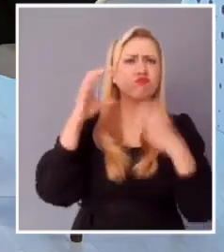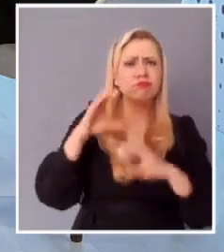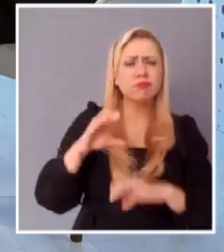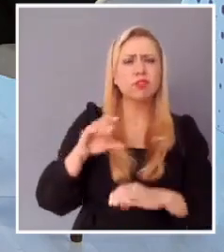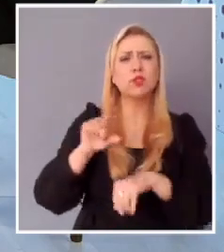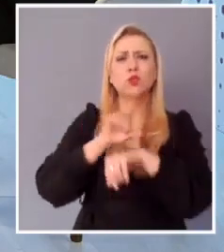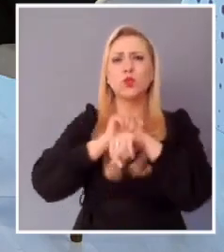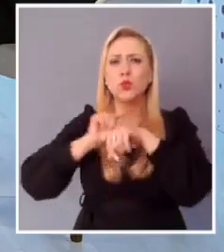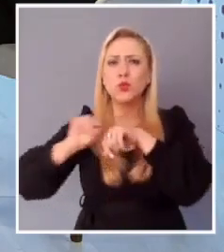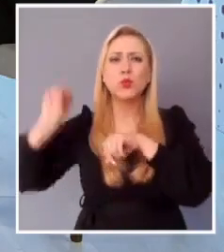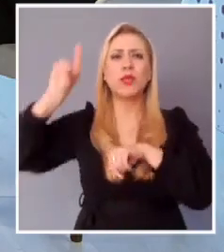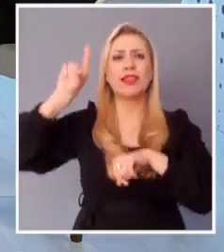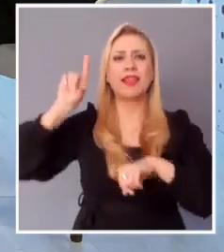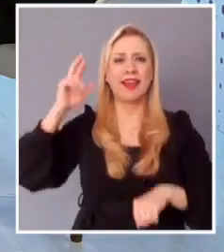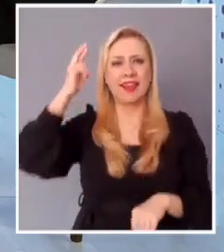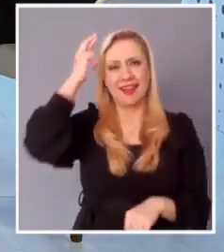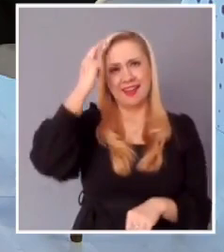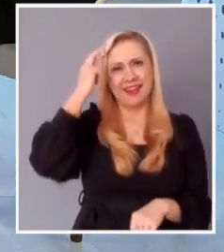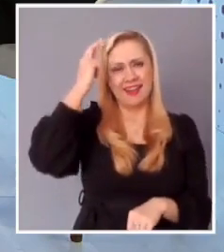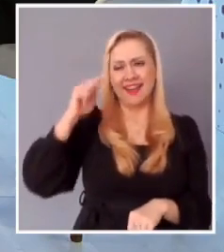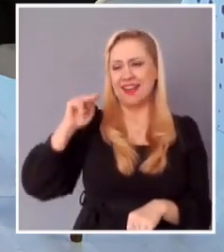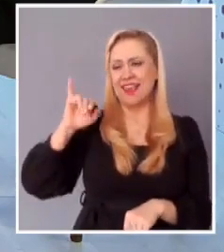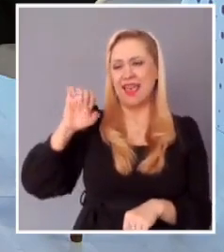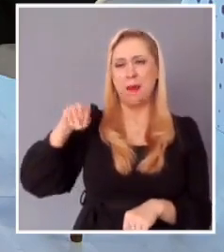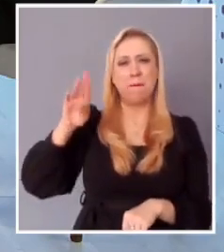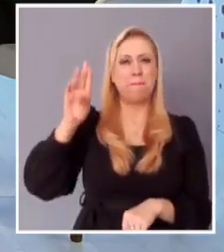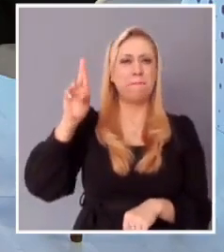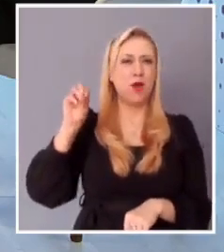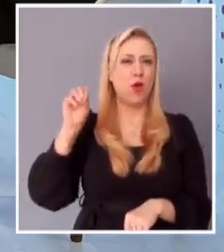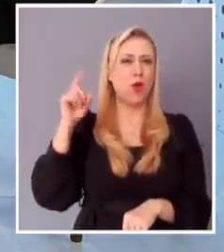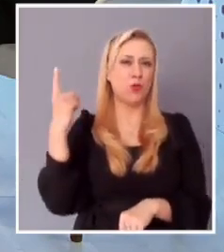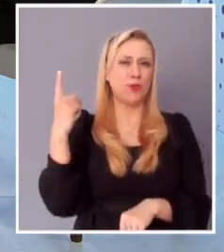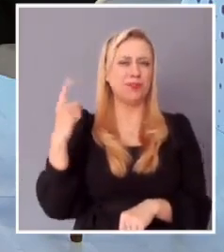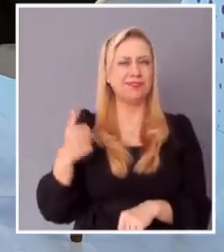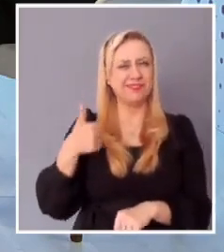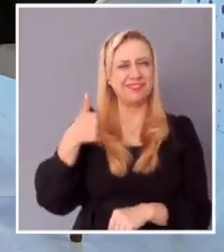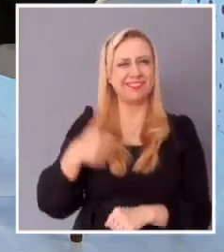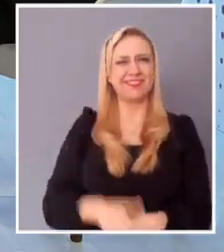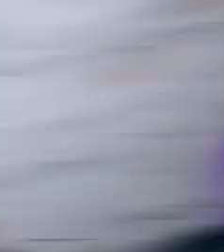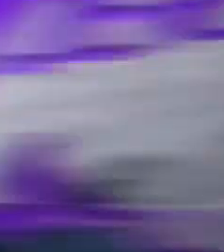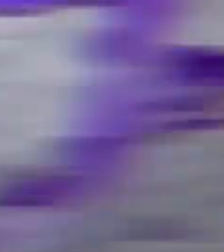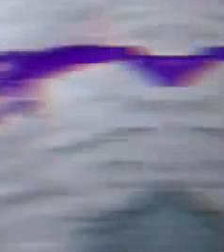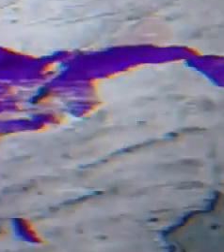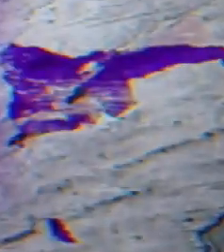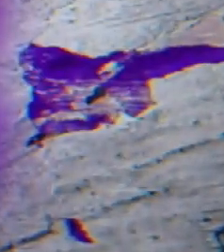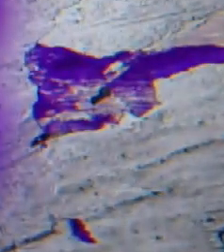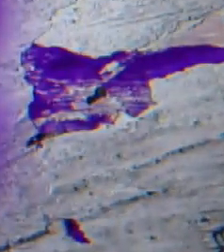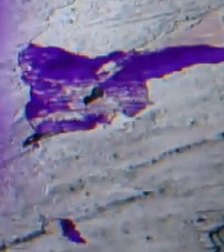Twitter rmiembro1 o a la cuenta de Twitter de Justicia TV. Ya regresamos.